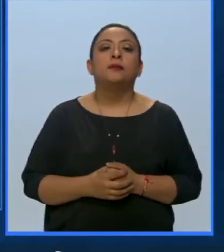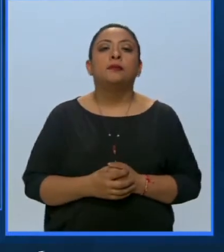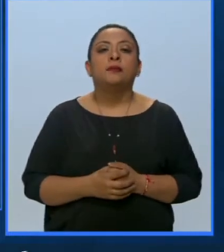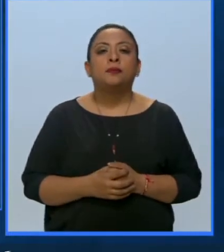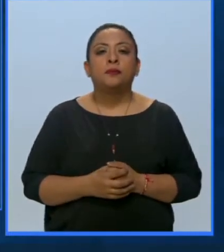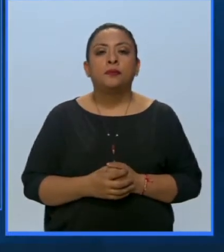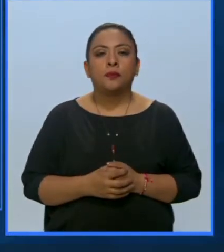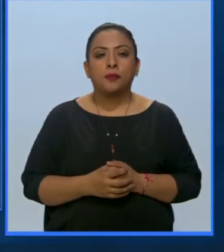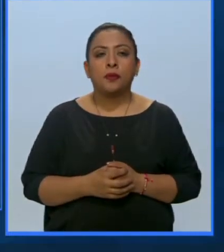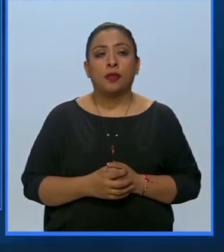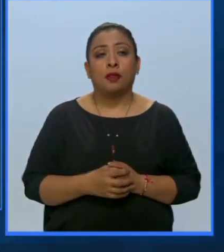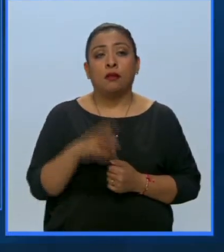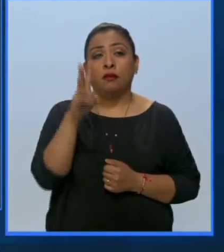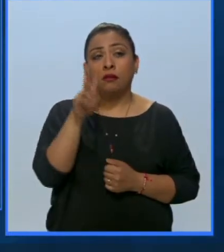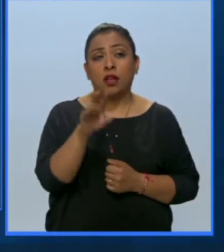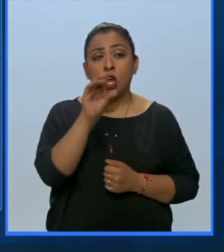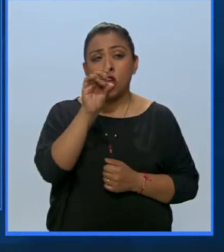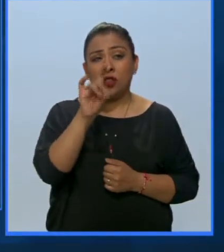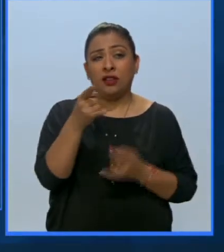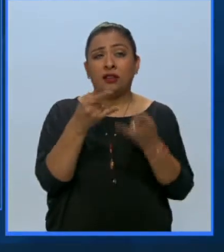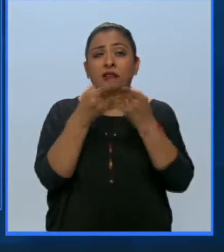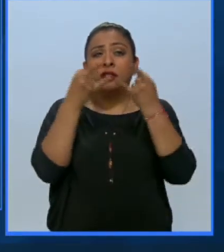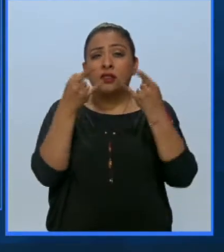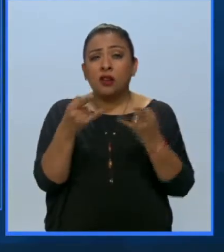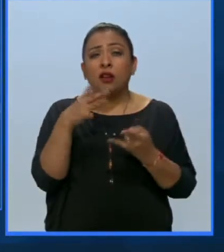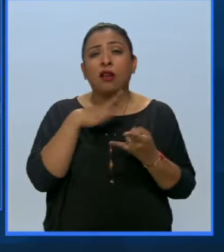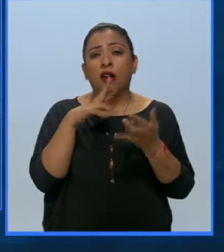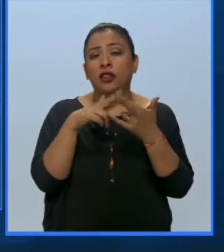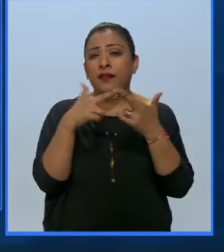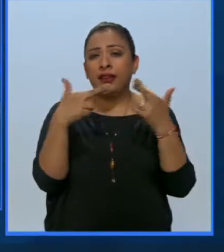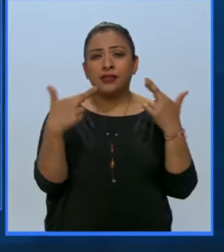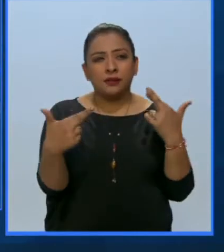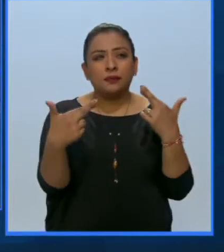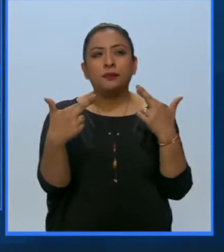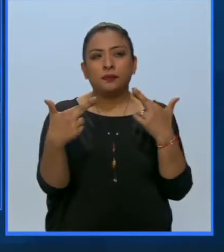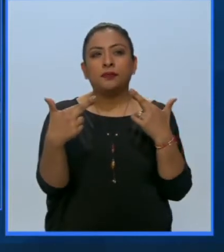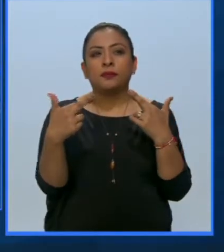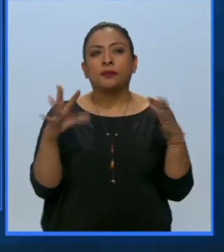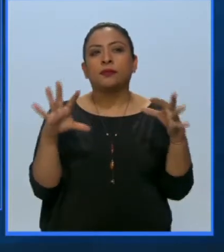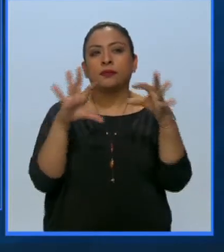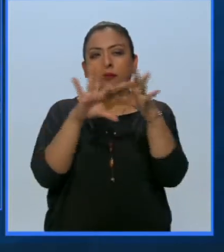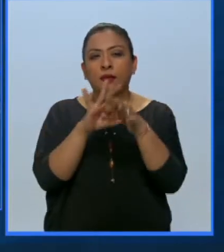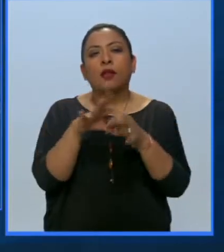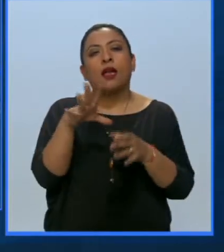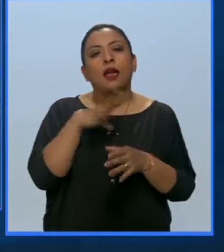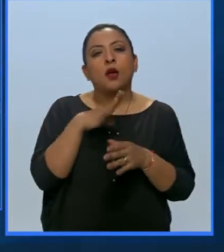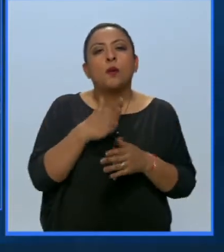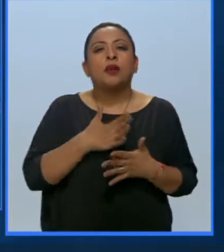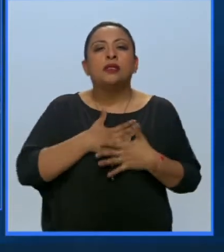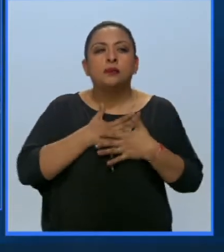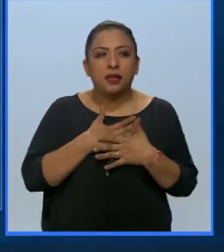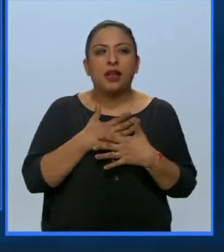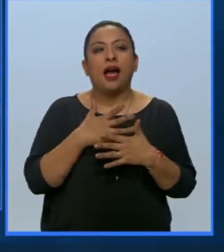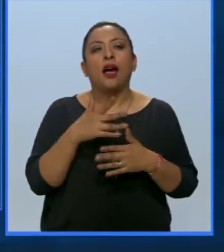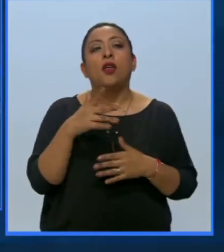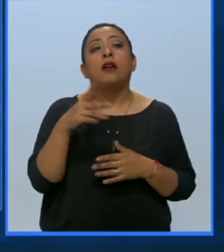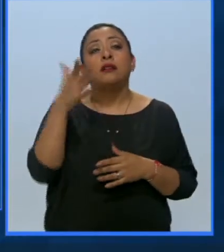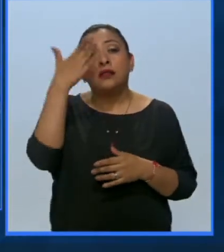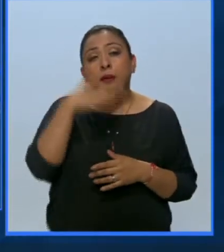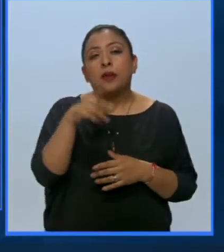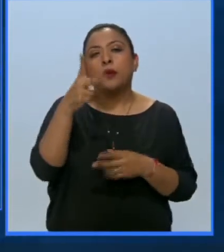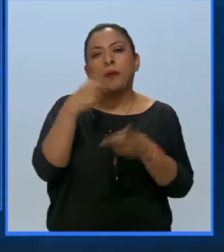L'idée du spectacle Ondín, de son histoire et de sa façon aussi d'être en relation avec la mer et les éléments, ça vient